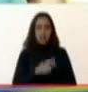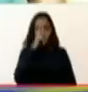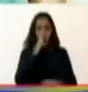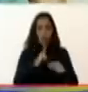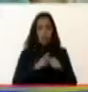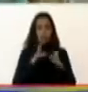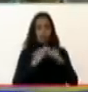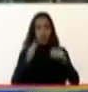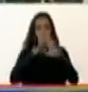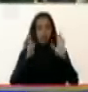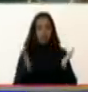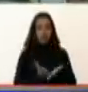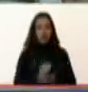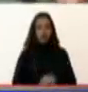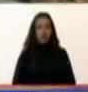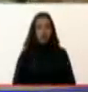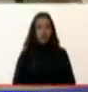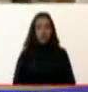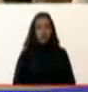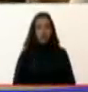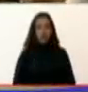mundo.